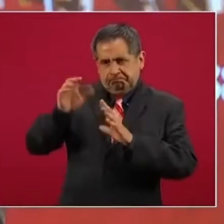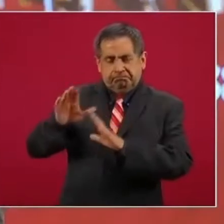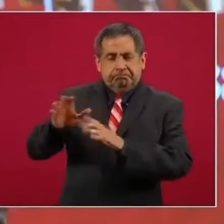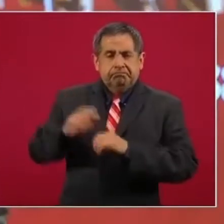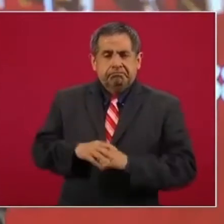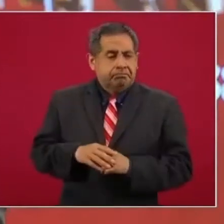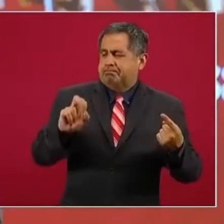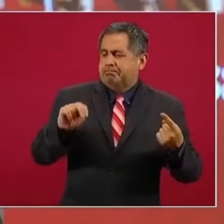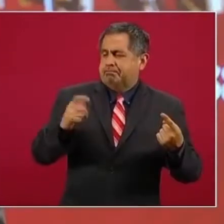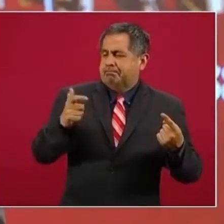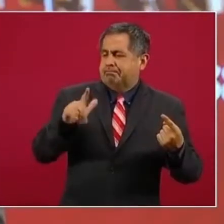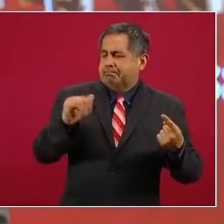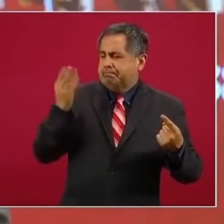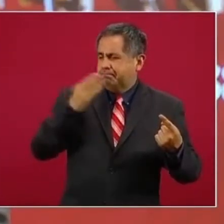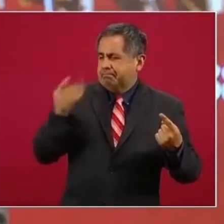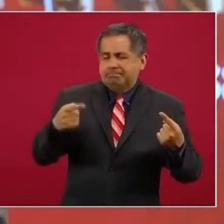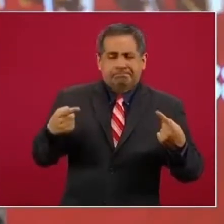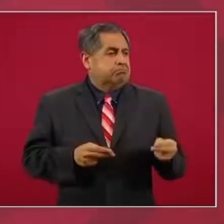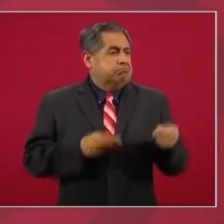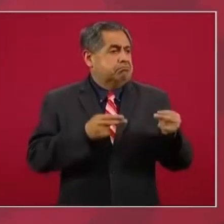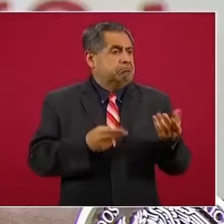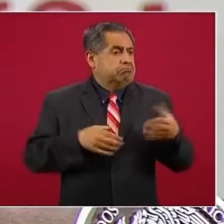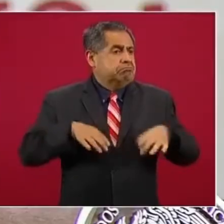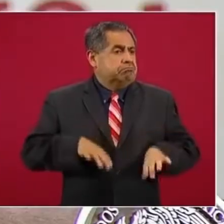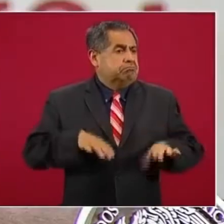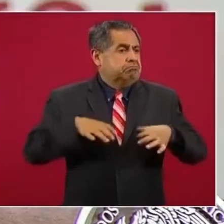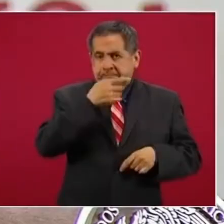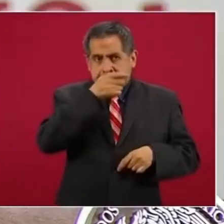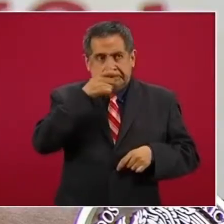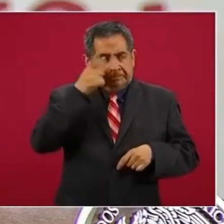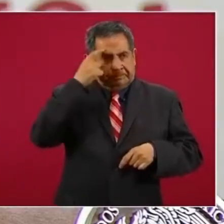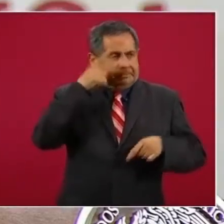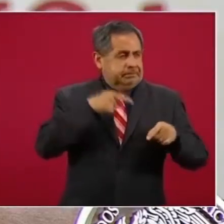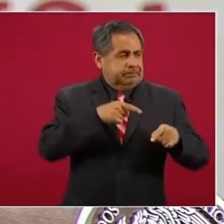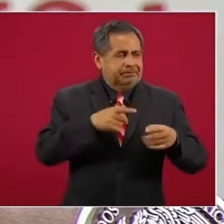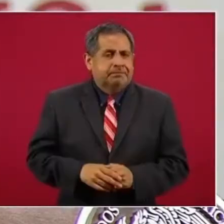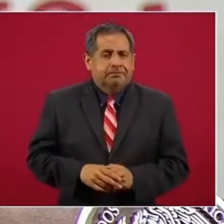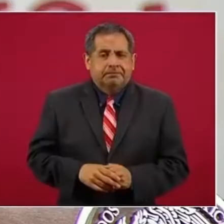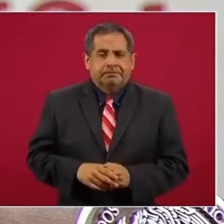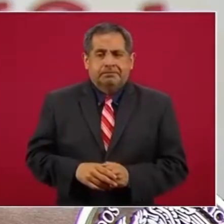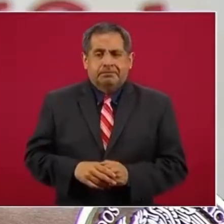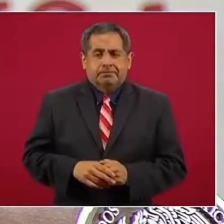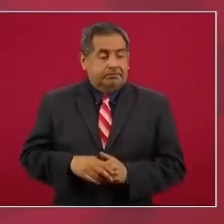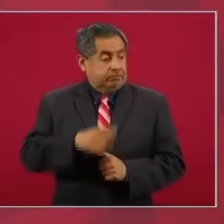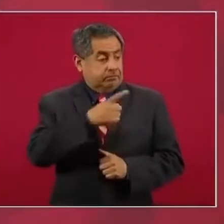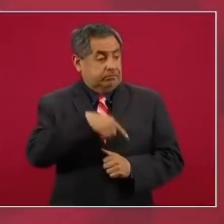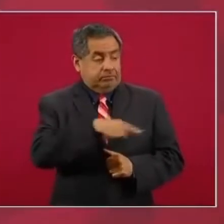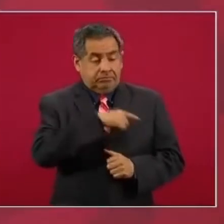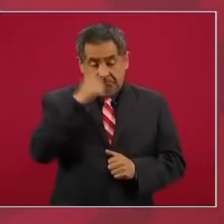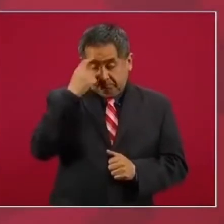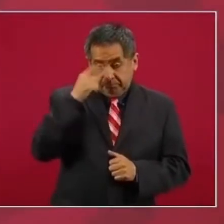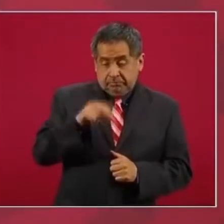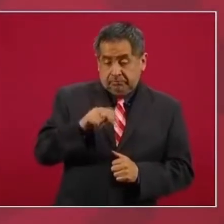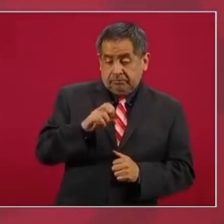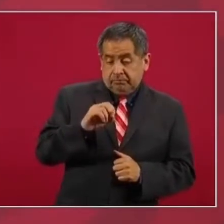contraria al Evangelio, porque es lucro, porque no